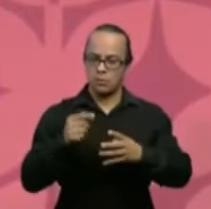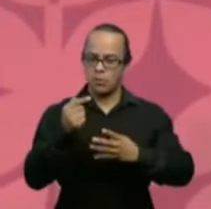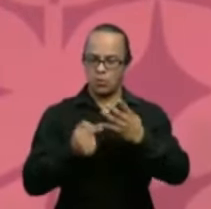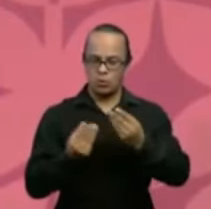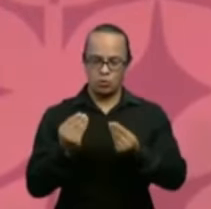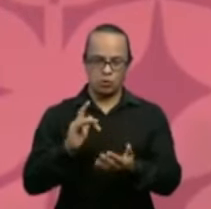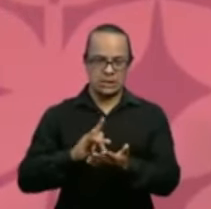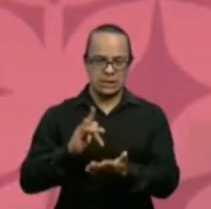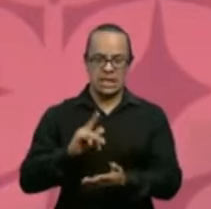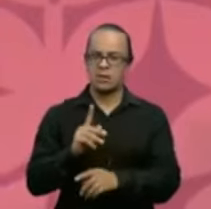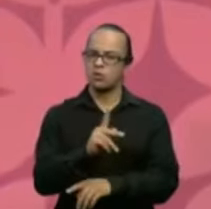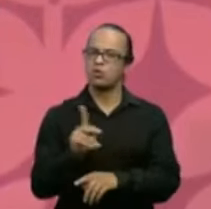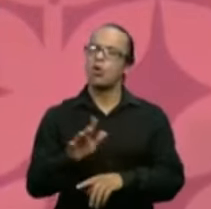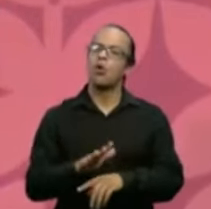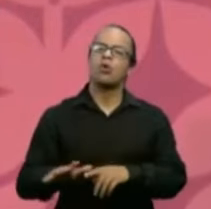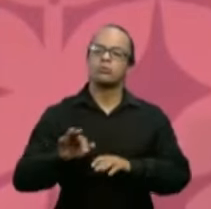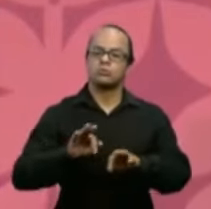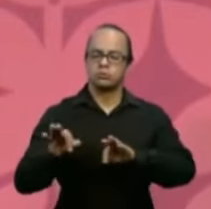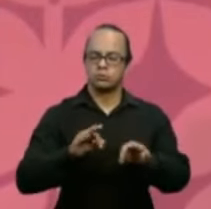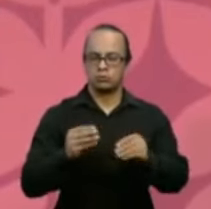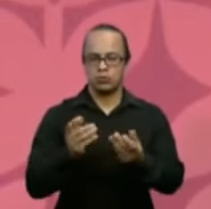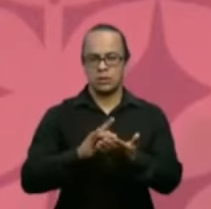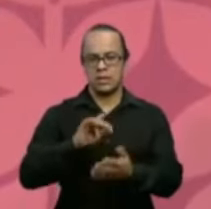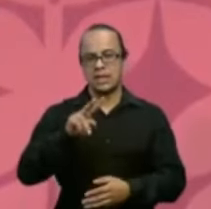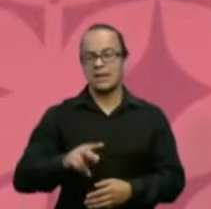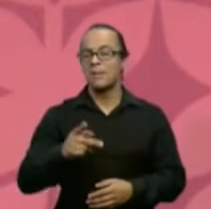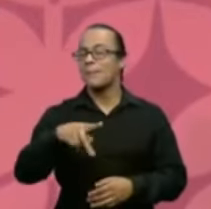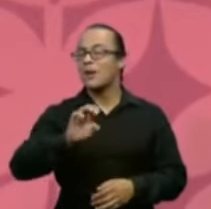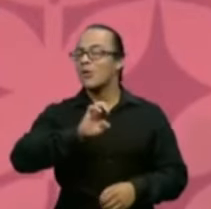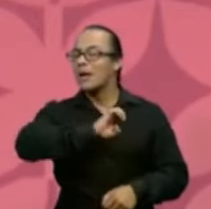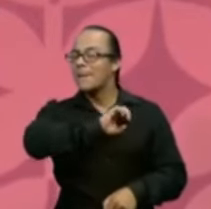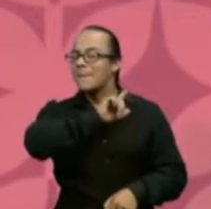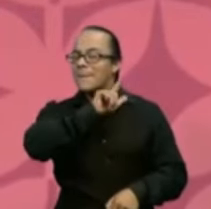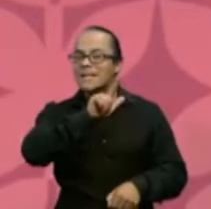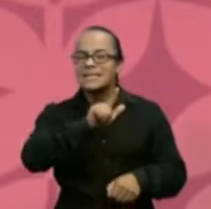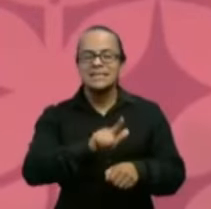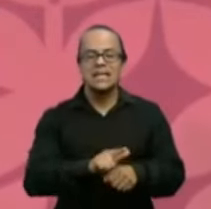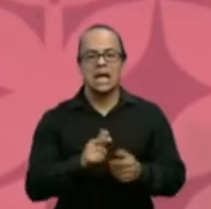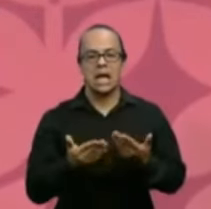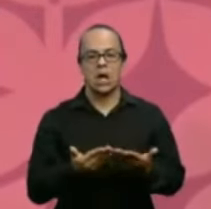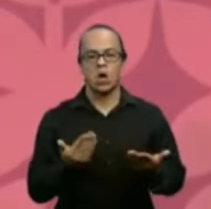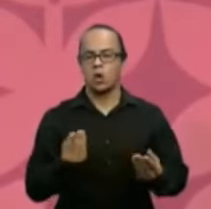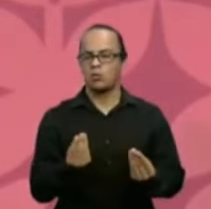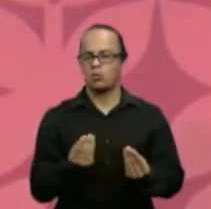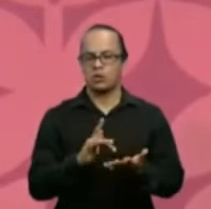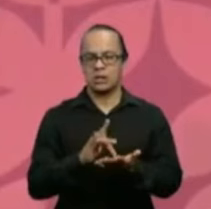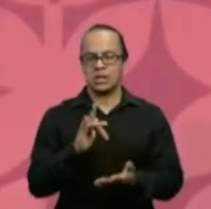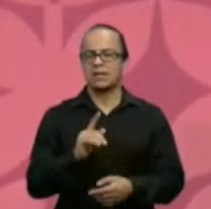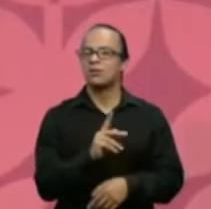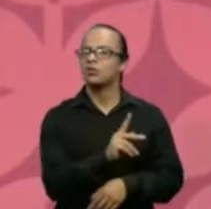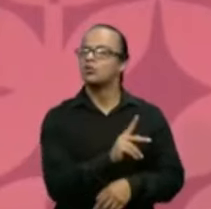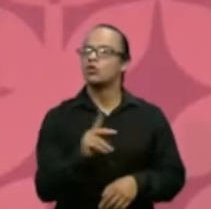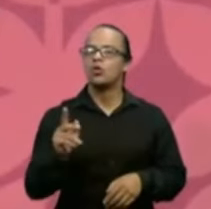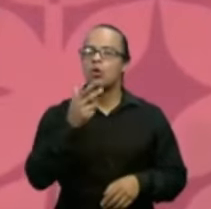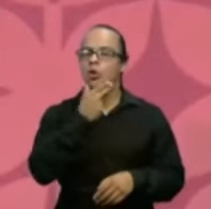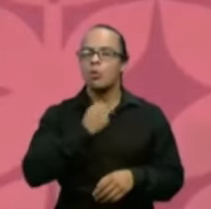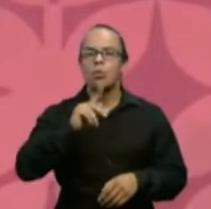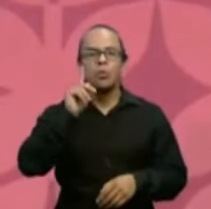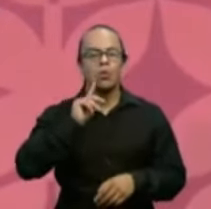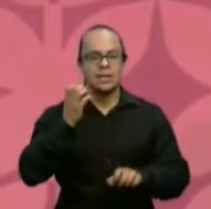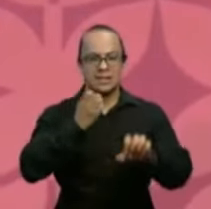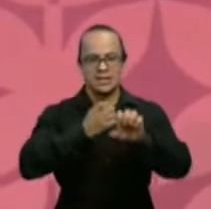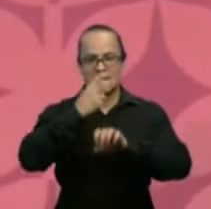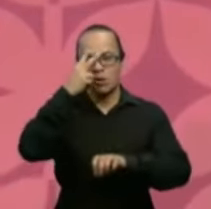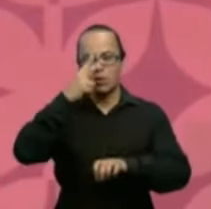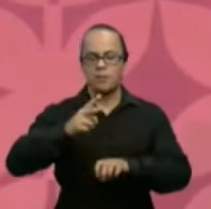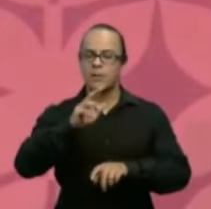colaboradores, gracias por su trabajo. Pero muy en especial quiero agradecer a todas y todos los mexiquenses